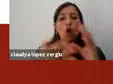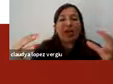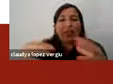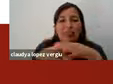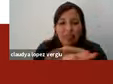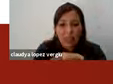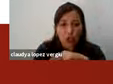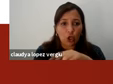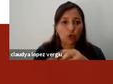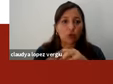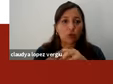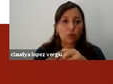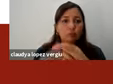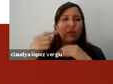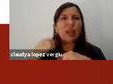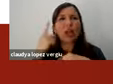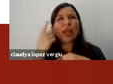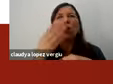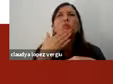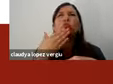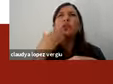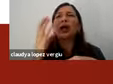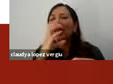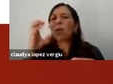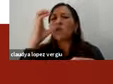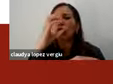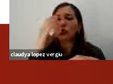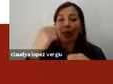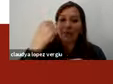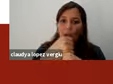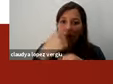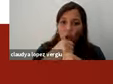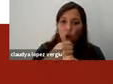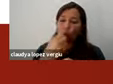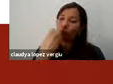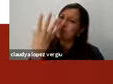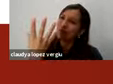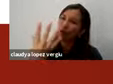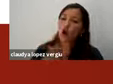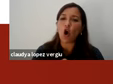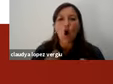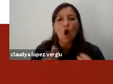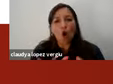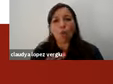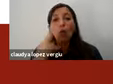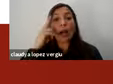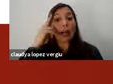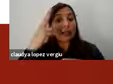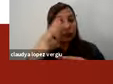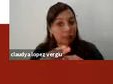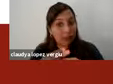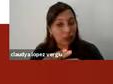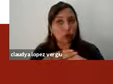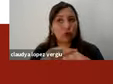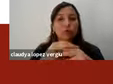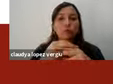entre los principales objetivos tenemos brindar un ambiente laboral seguro, equitativo, de mutuo respeto.